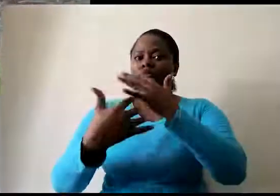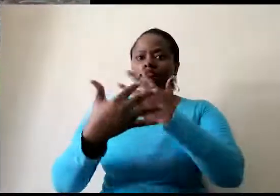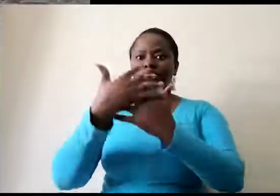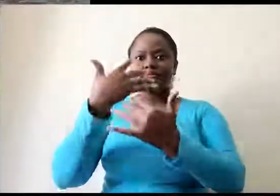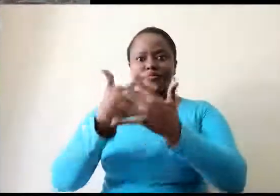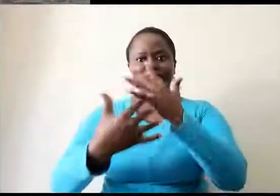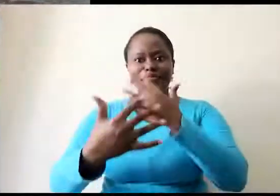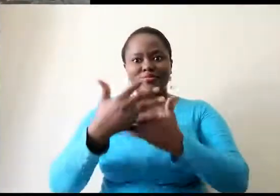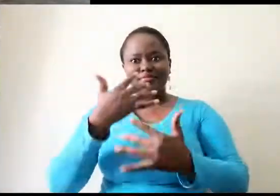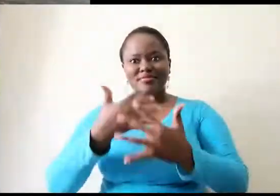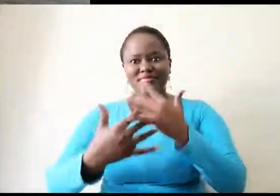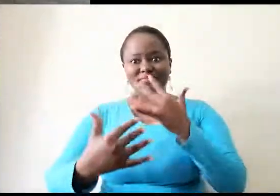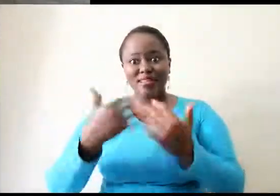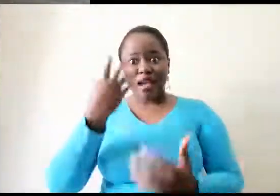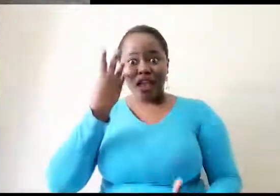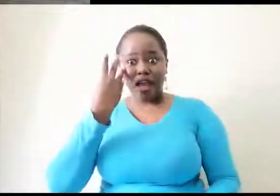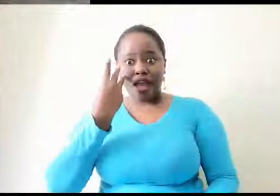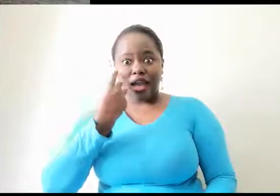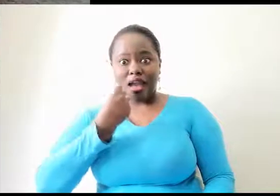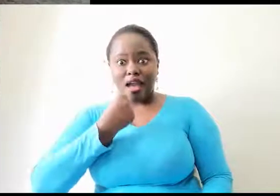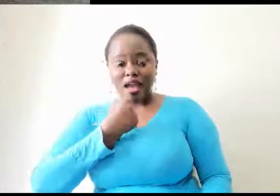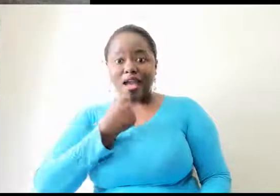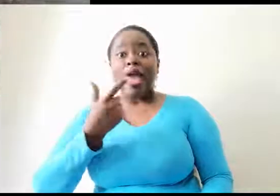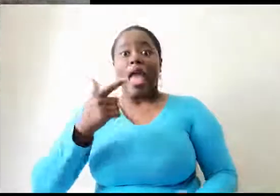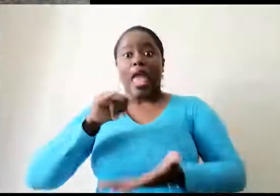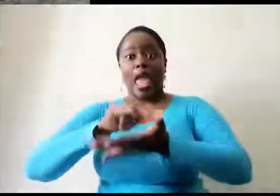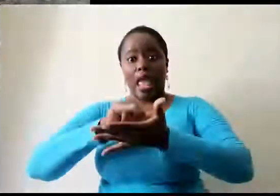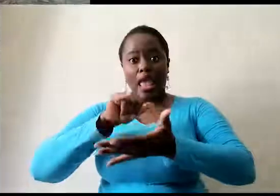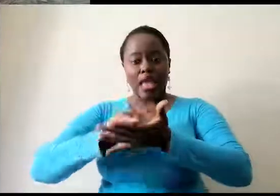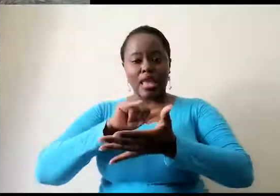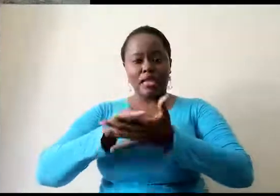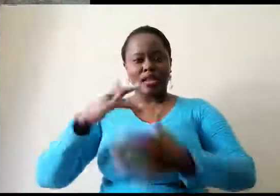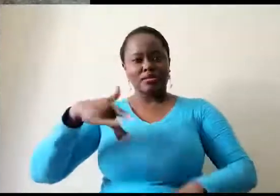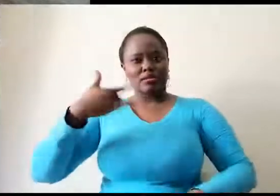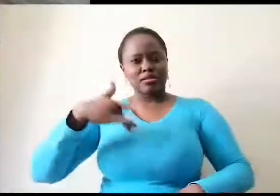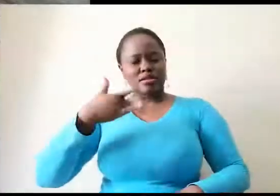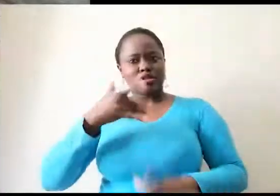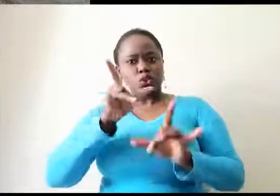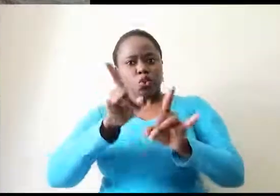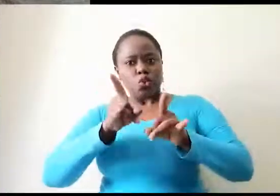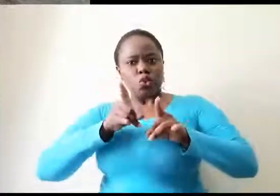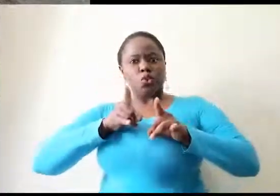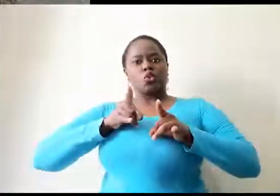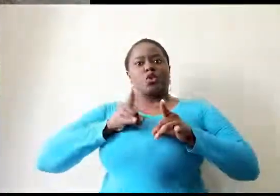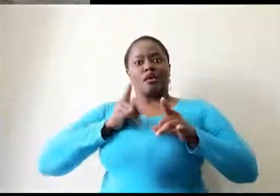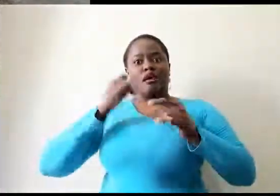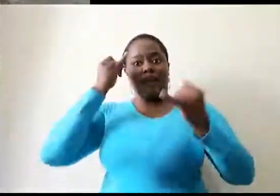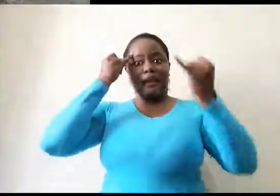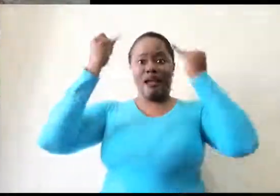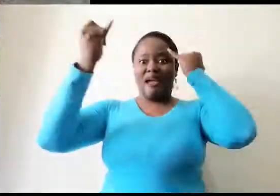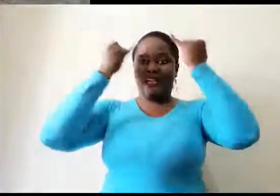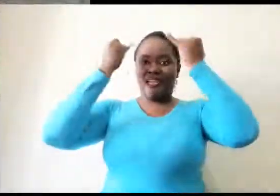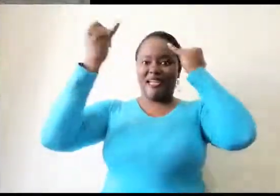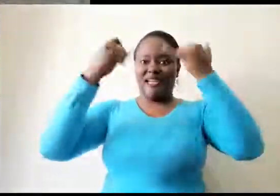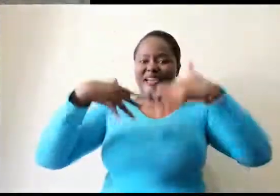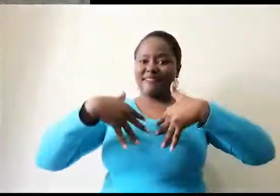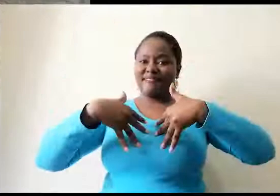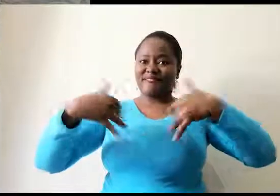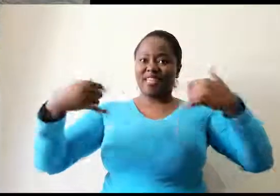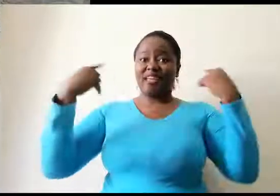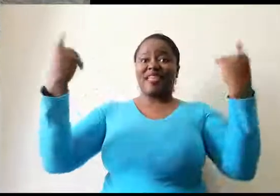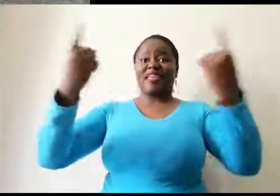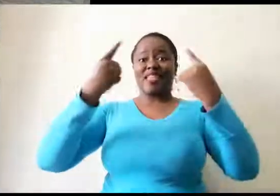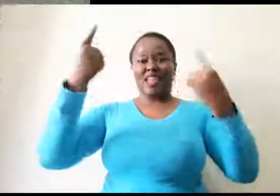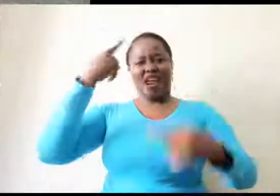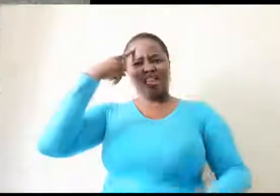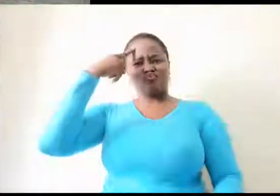unas emociones y que esas emociones finalmente se van a convertir en las ideas generales.